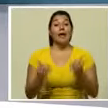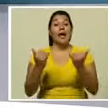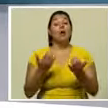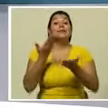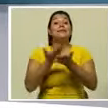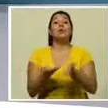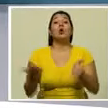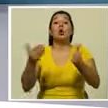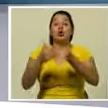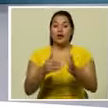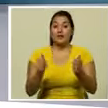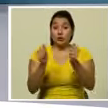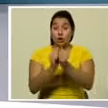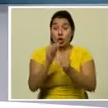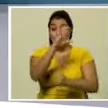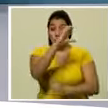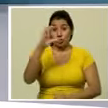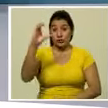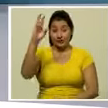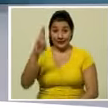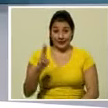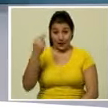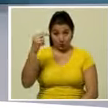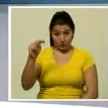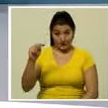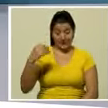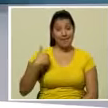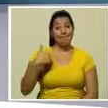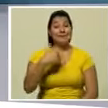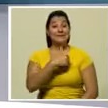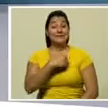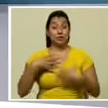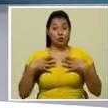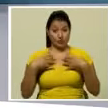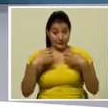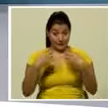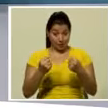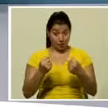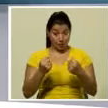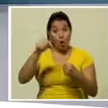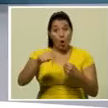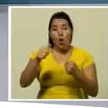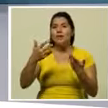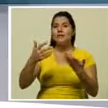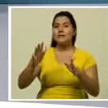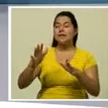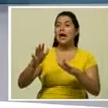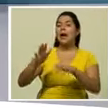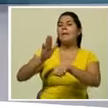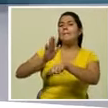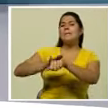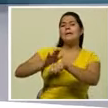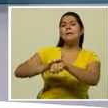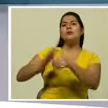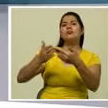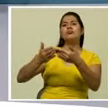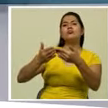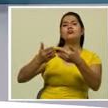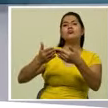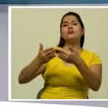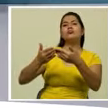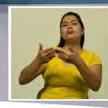Volvemos con la edición estelar de Costa Rica Noticias. El Ministerio de Salud levantó la orden de cuarentena total para la